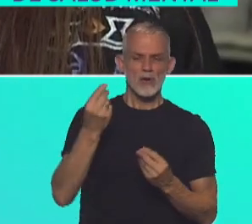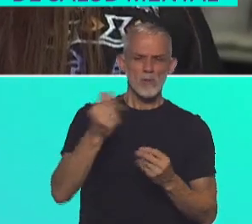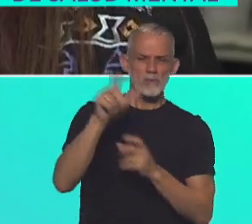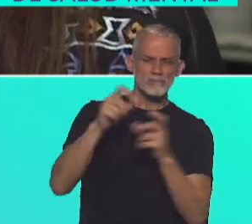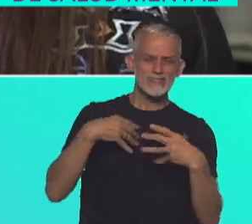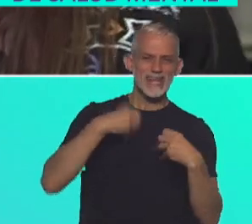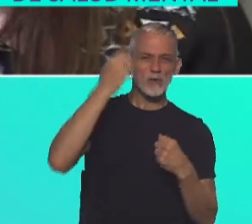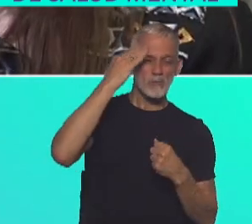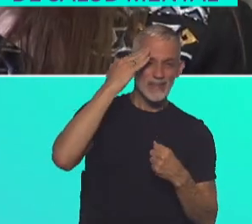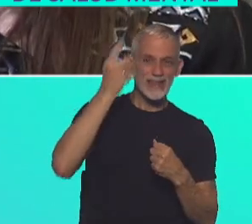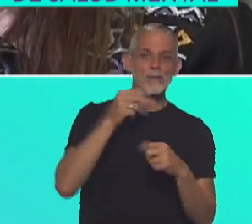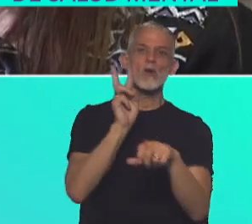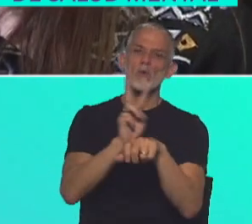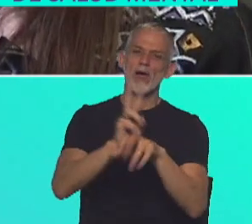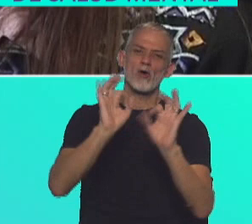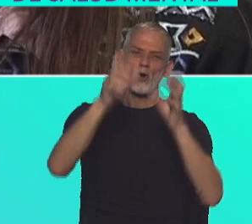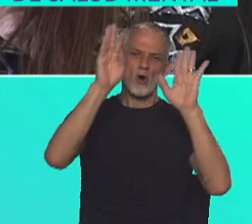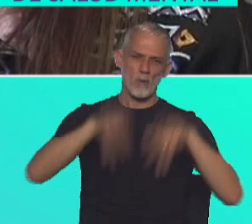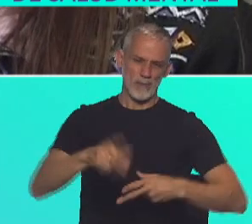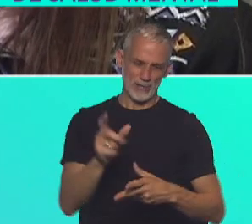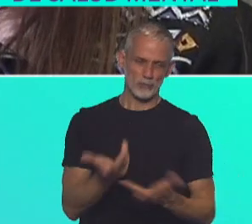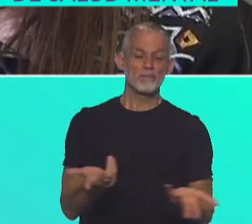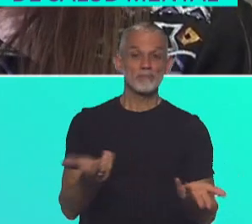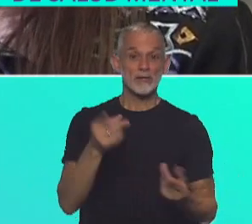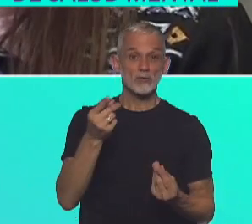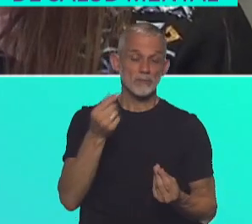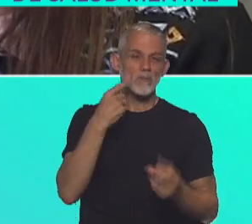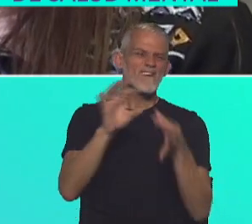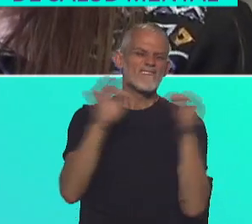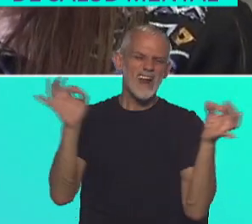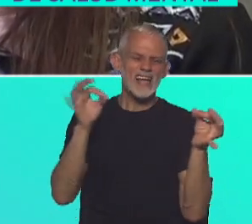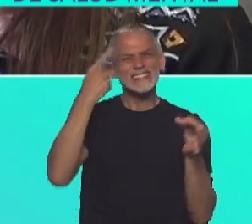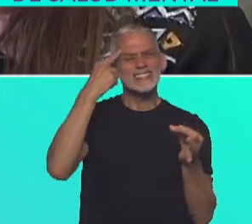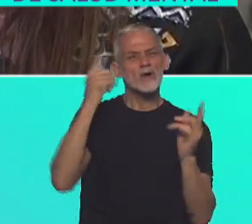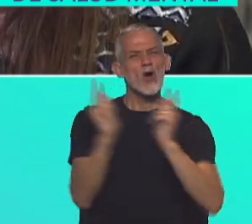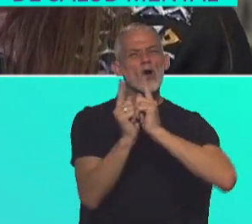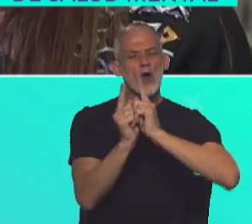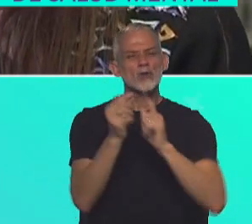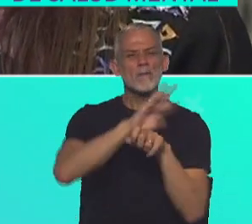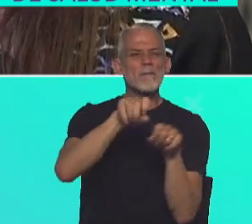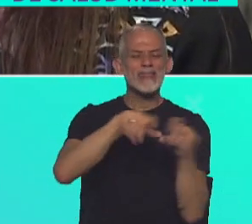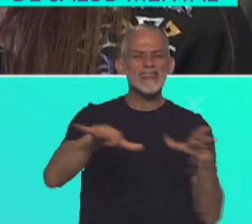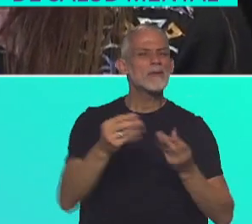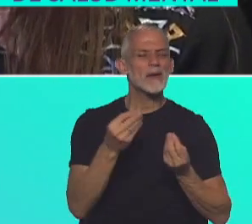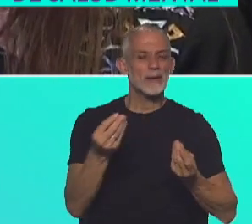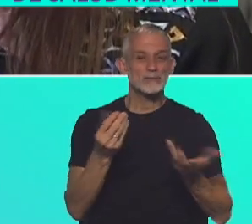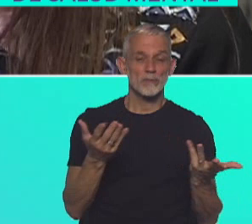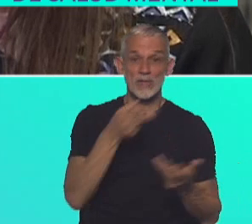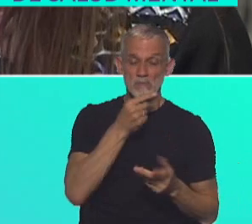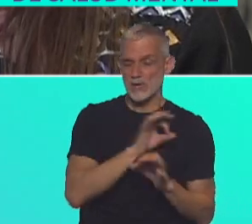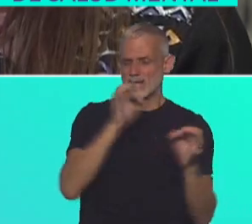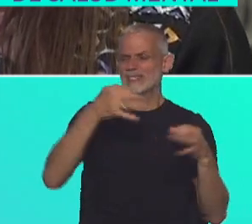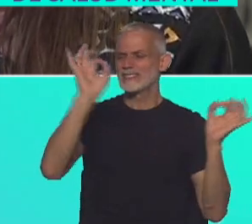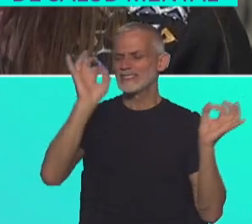a la salud mental desde el cuidado integral. Ya para ir terminando en una frase, reflexionar lo que ocurrió en la pandemia. Nadie fue indemne,